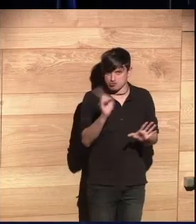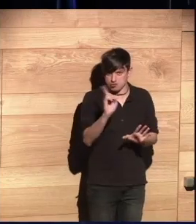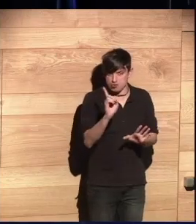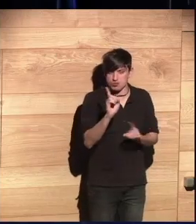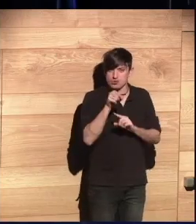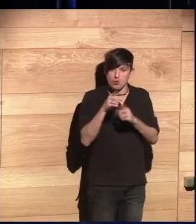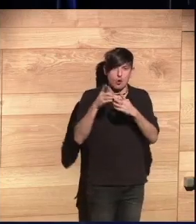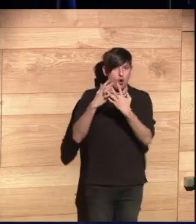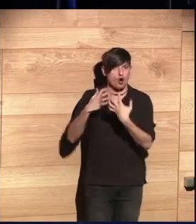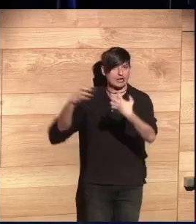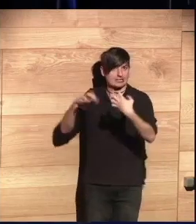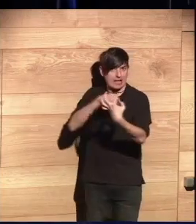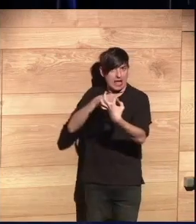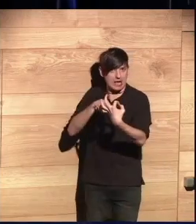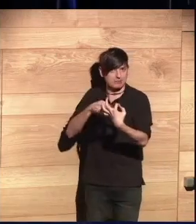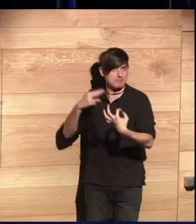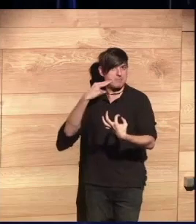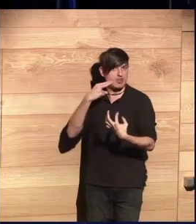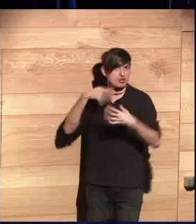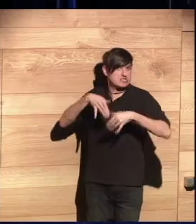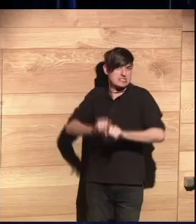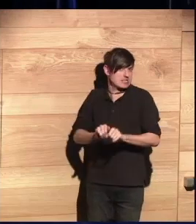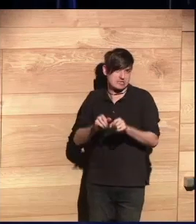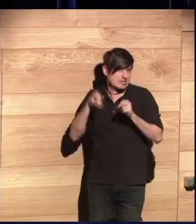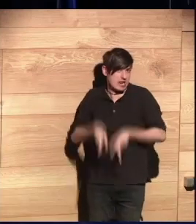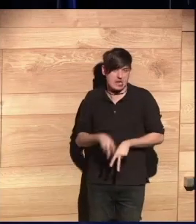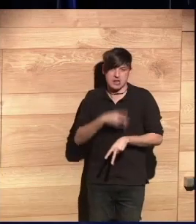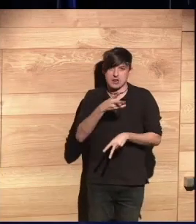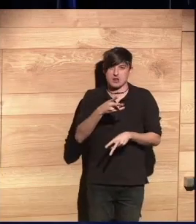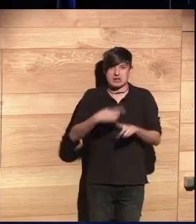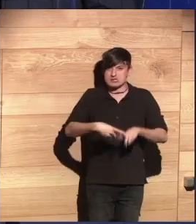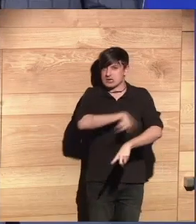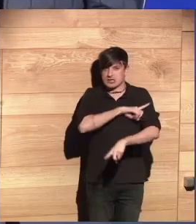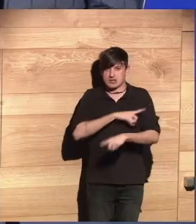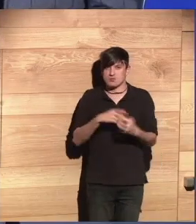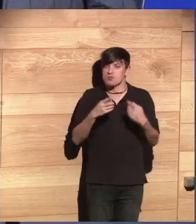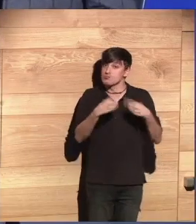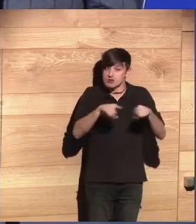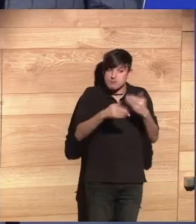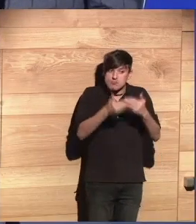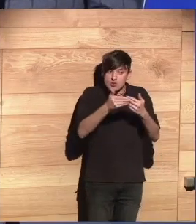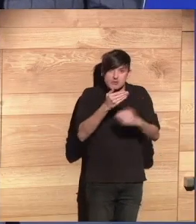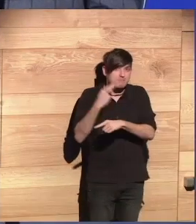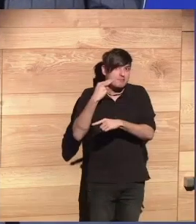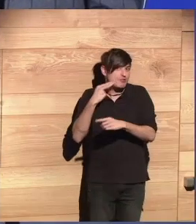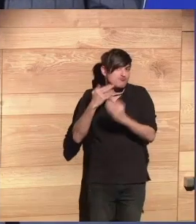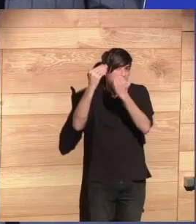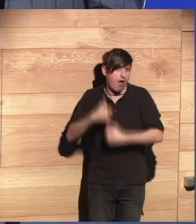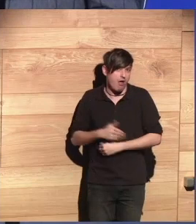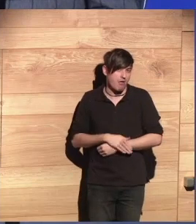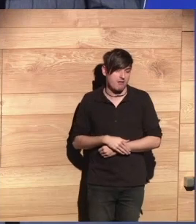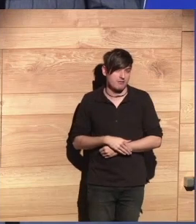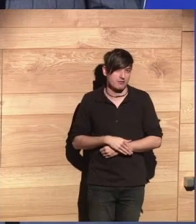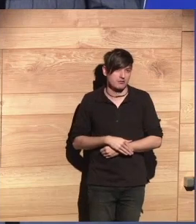orquesta radical, sin miedo, que en una partitura tan exigente, tan moderna, que de eso podemos hablar ahora también, no tiene miedo.